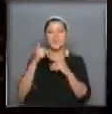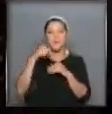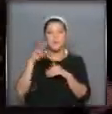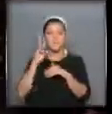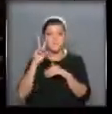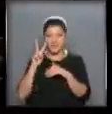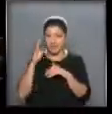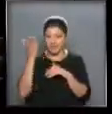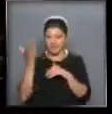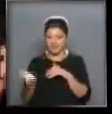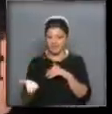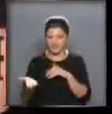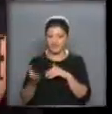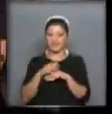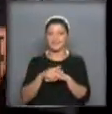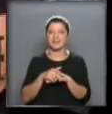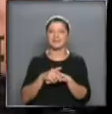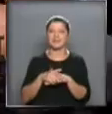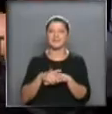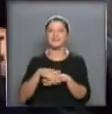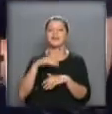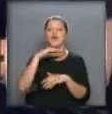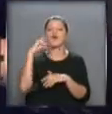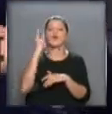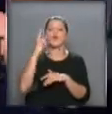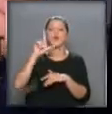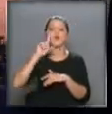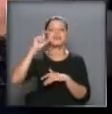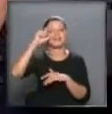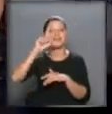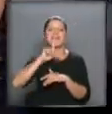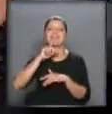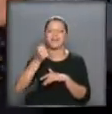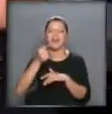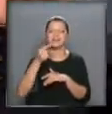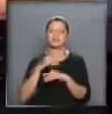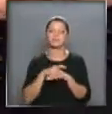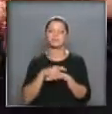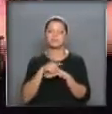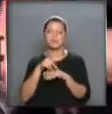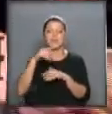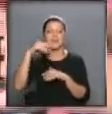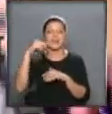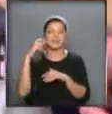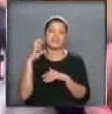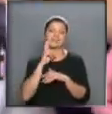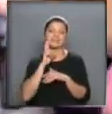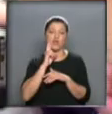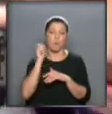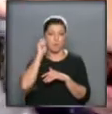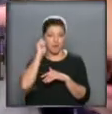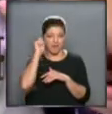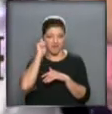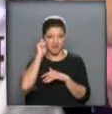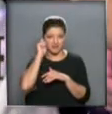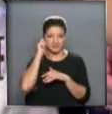acompaño. ¿Julieta? Estamos con Julieta. Julieta, hola. ¿Años? 19. 19 años, te está